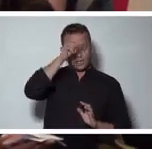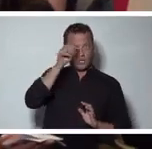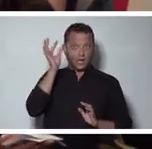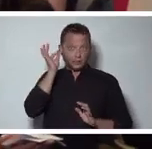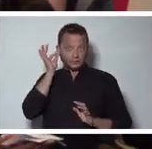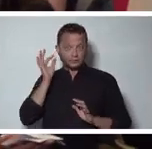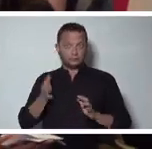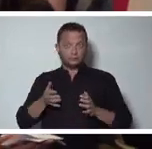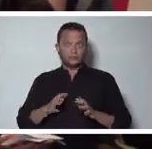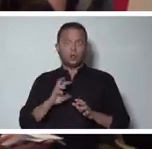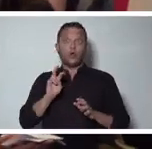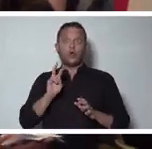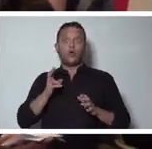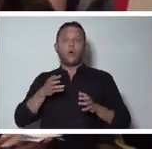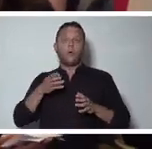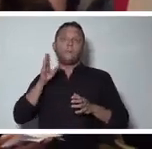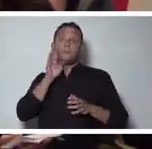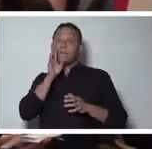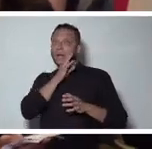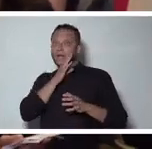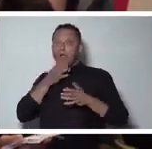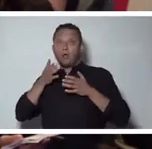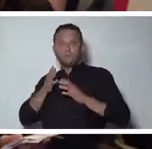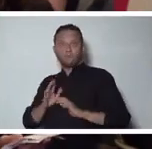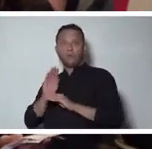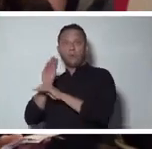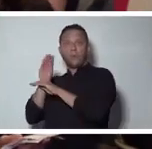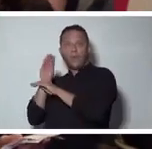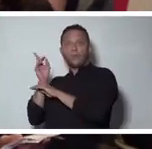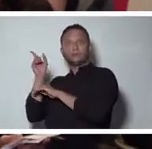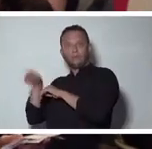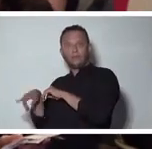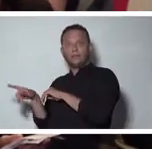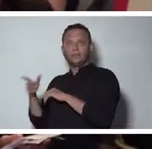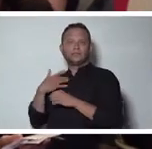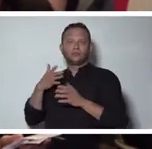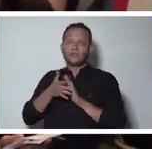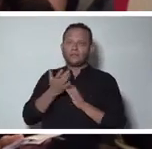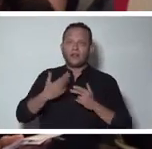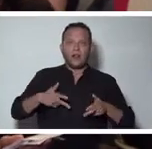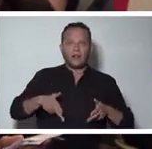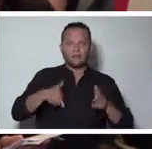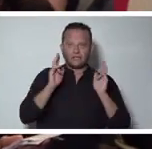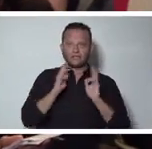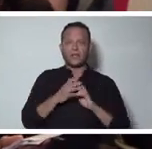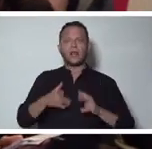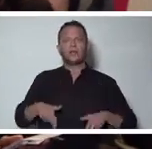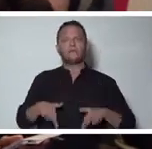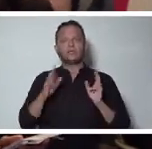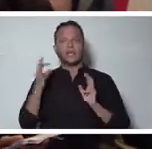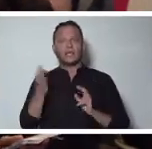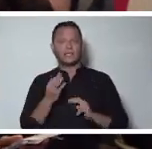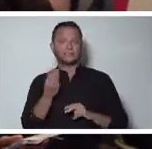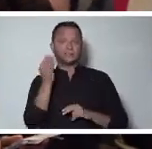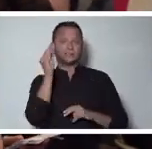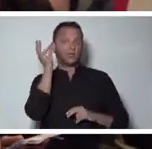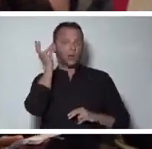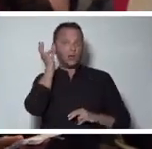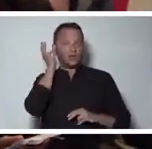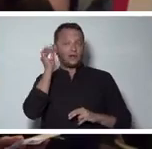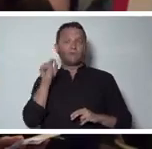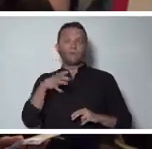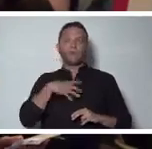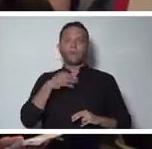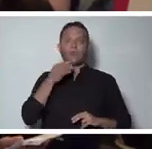nuestros hijos o de nuestros padres y de nuestras madres eso es la libertad la libertad es que una chica joven